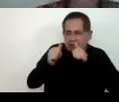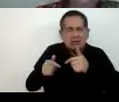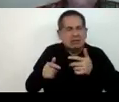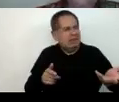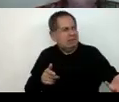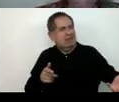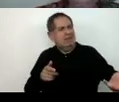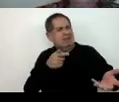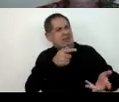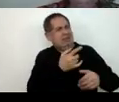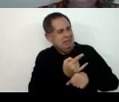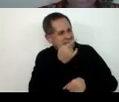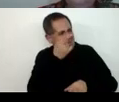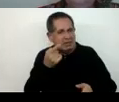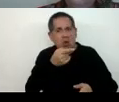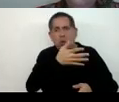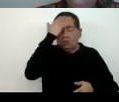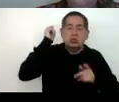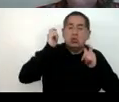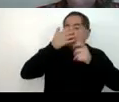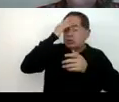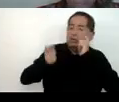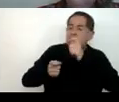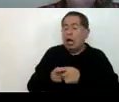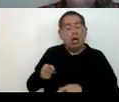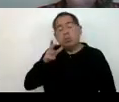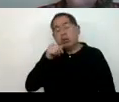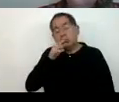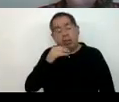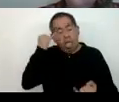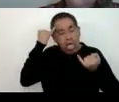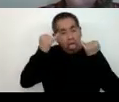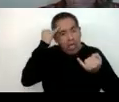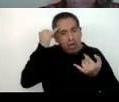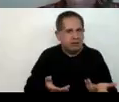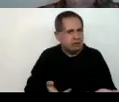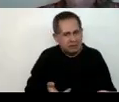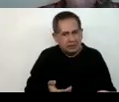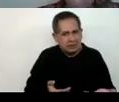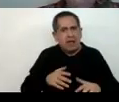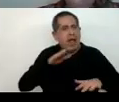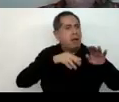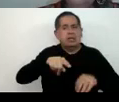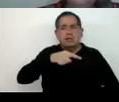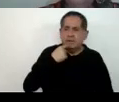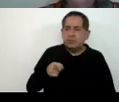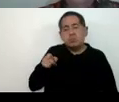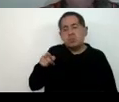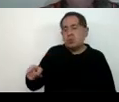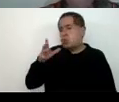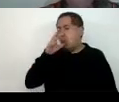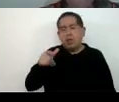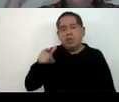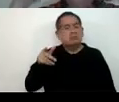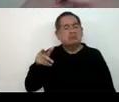o personas que desconozcan del tema, en las que muchas veces les dicen que pues que ellas no van a poder, no van